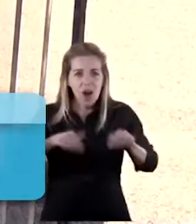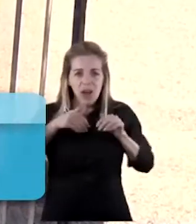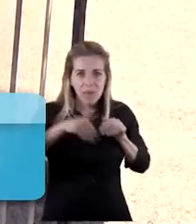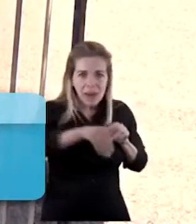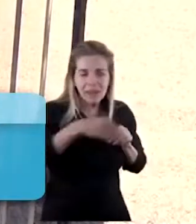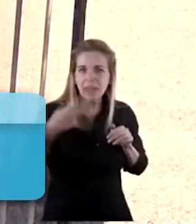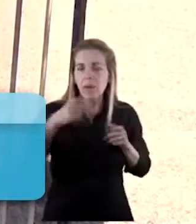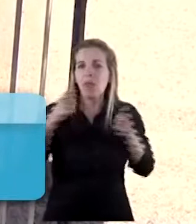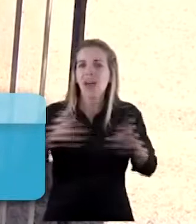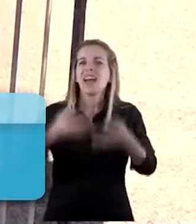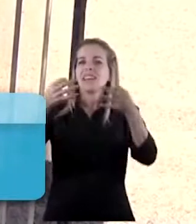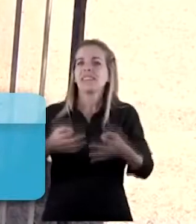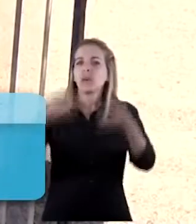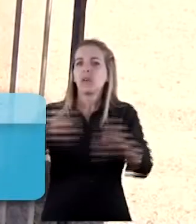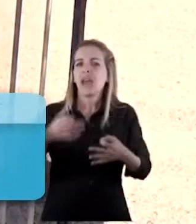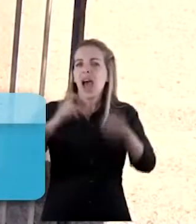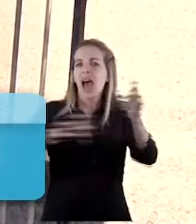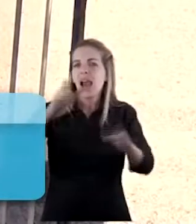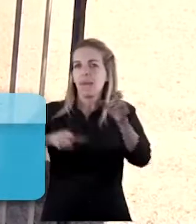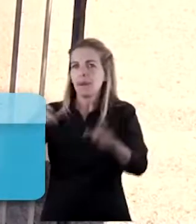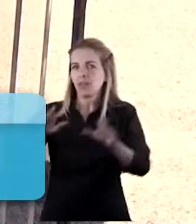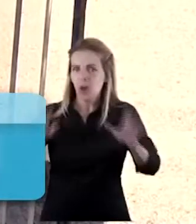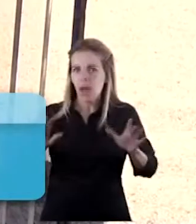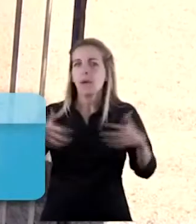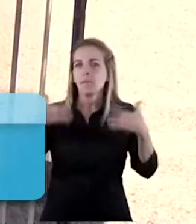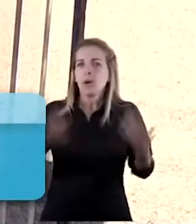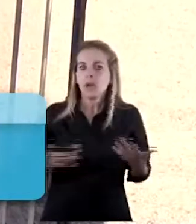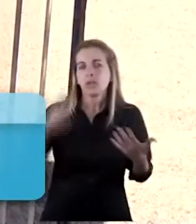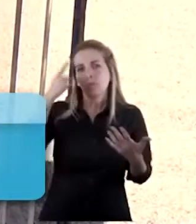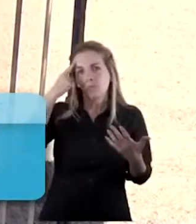eso quiero ver si puedo encontrar